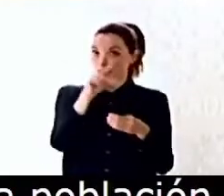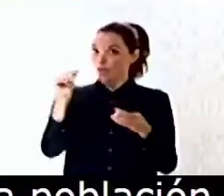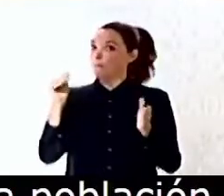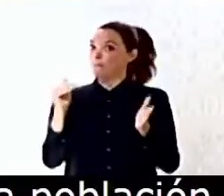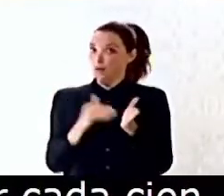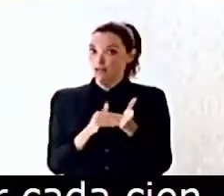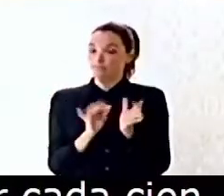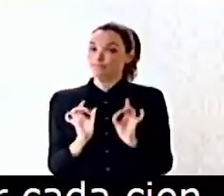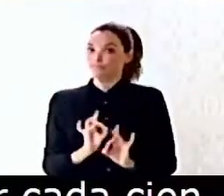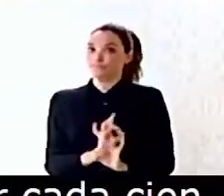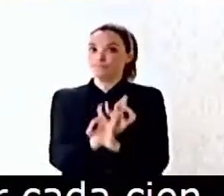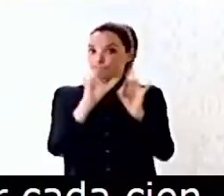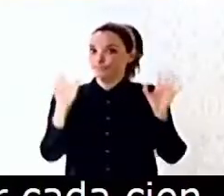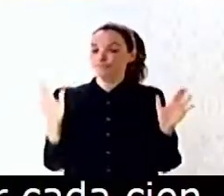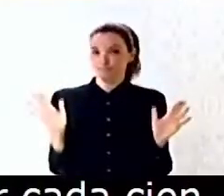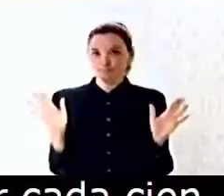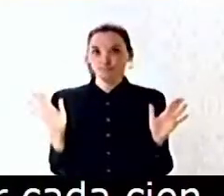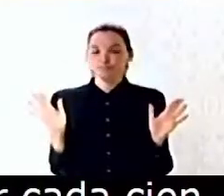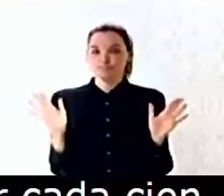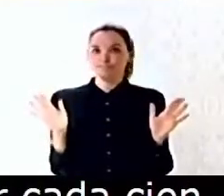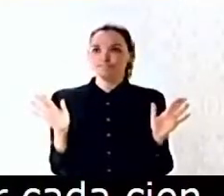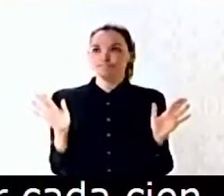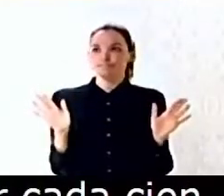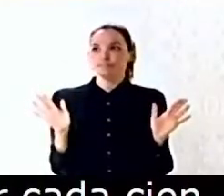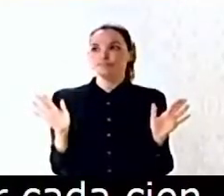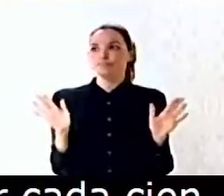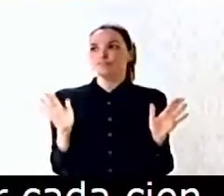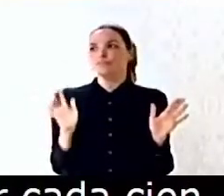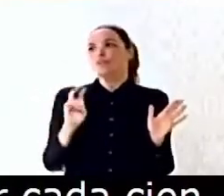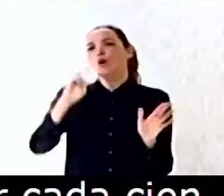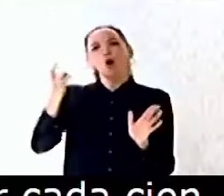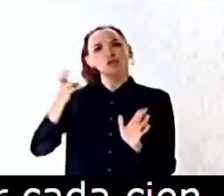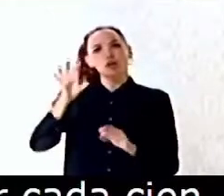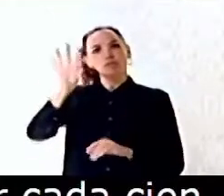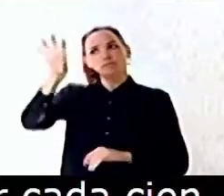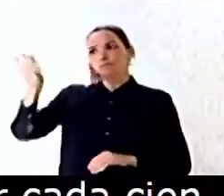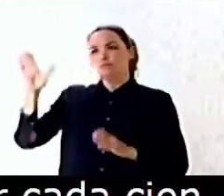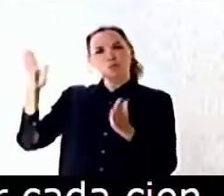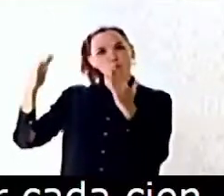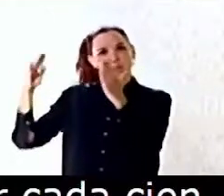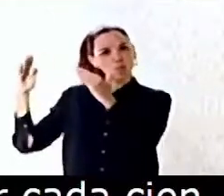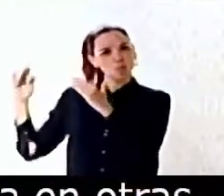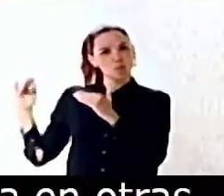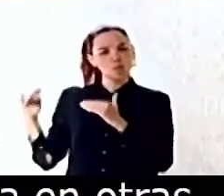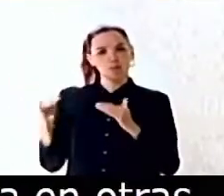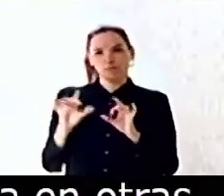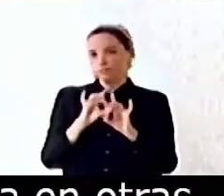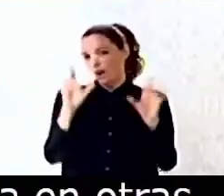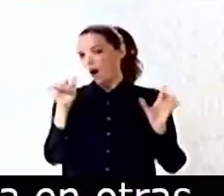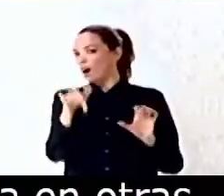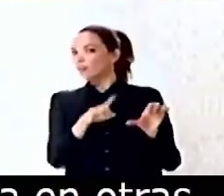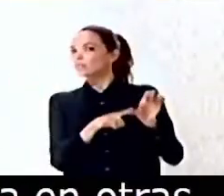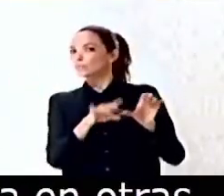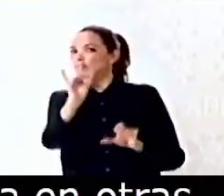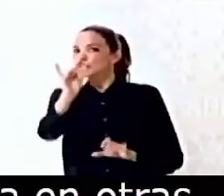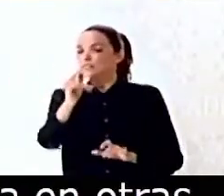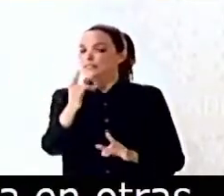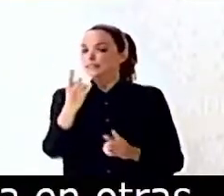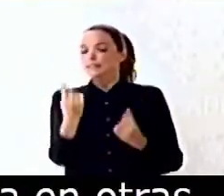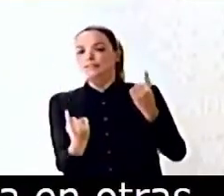duda ninguna no se da en otras partes de nuestro país y que sin duda alguna nos